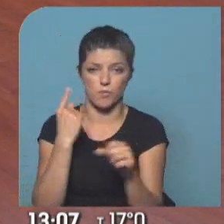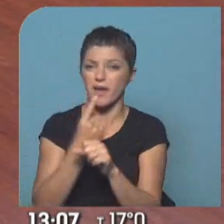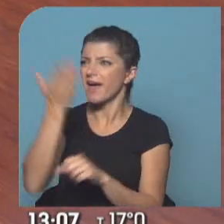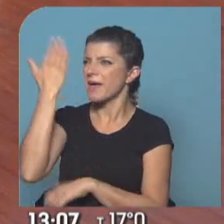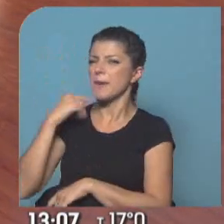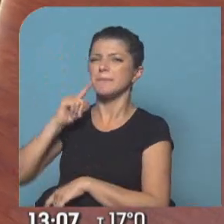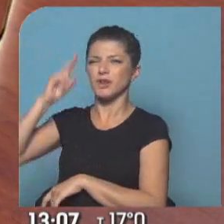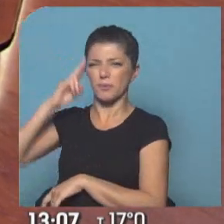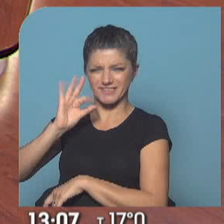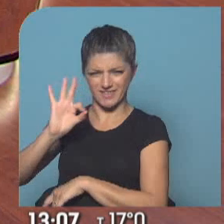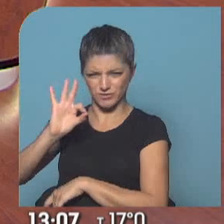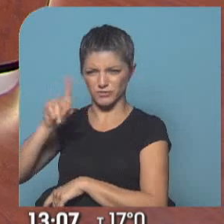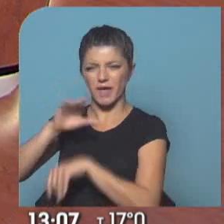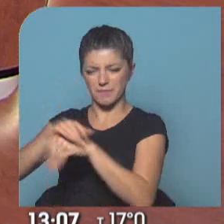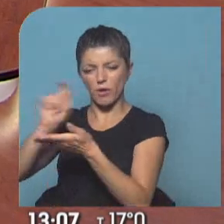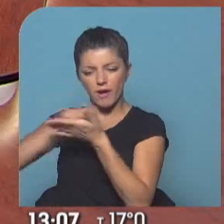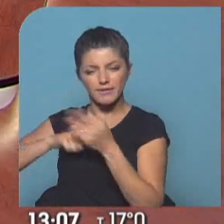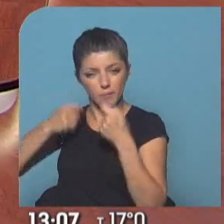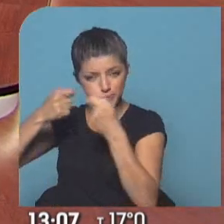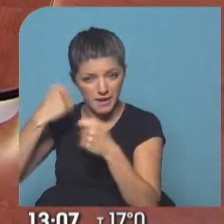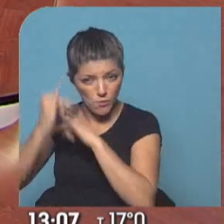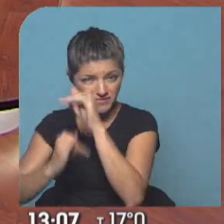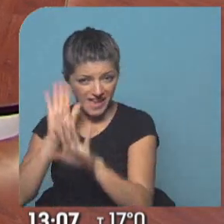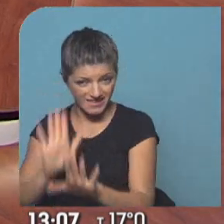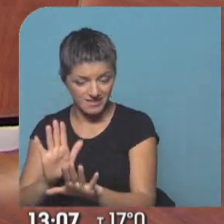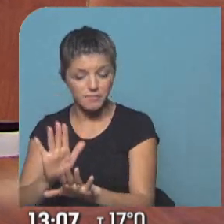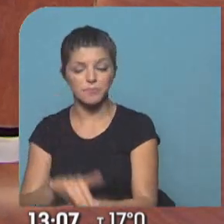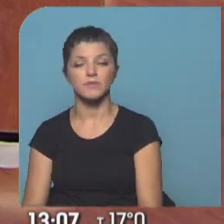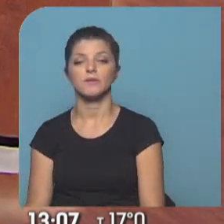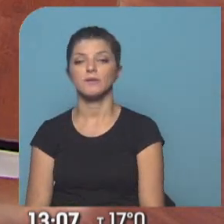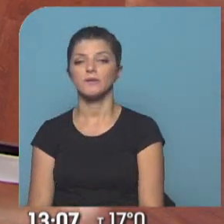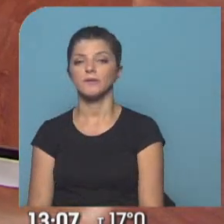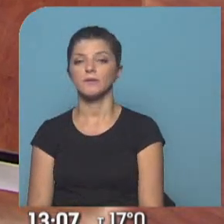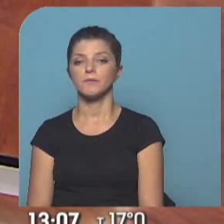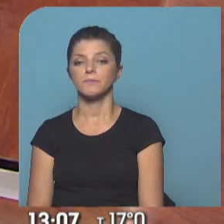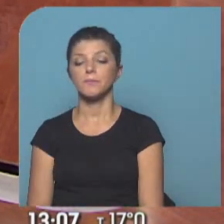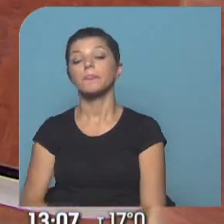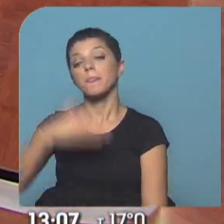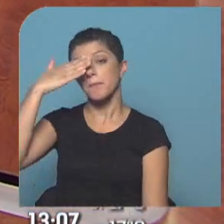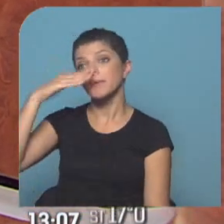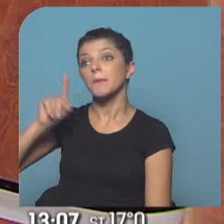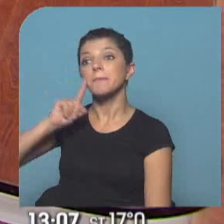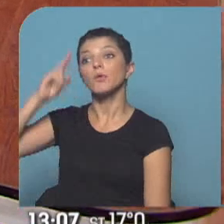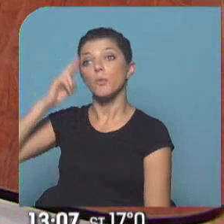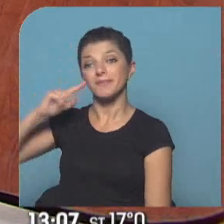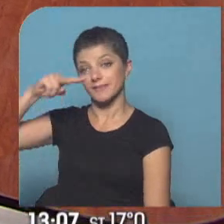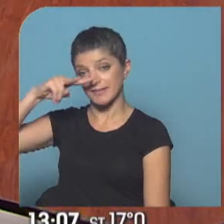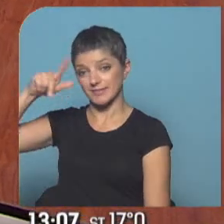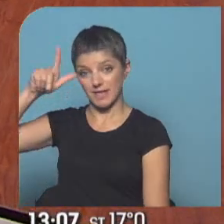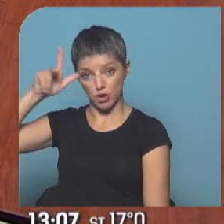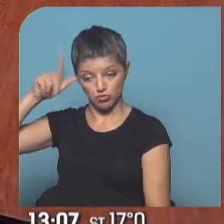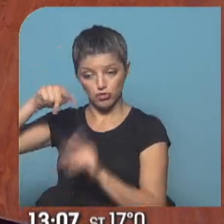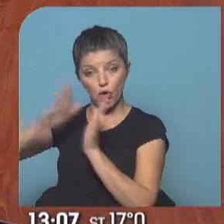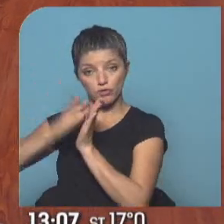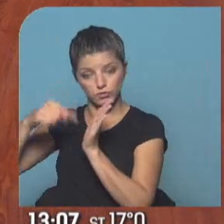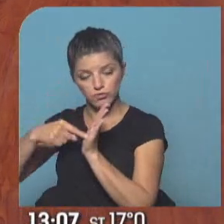carta a un amigo, pero se intentó, después de la Constitución del 78, se intentar